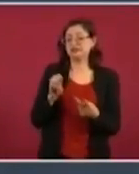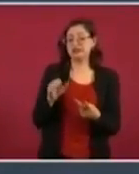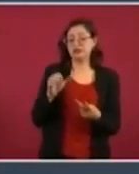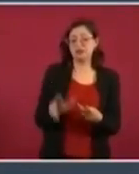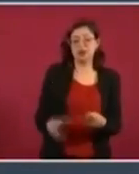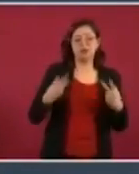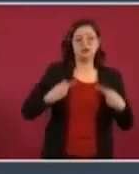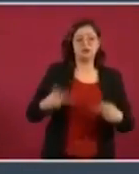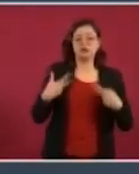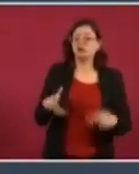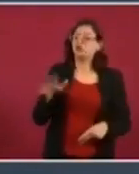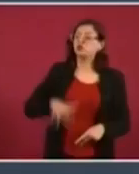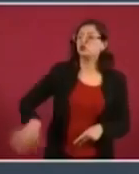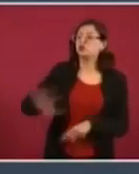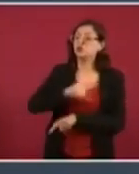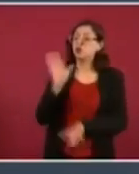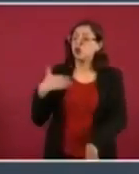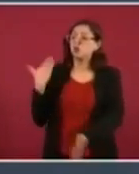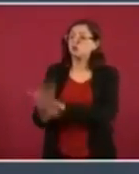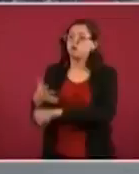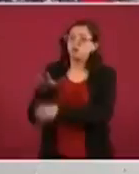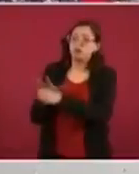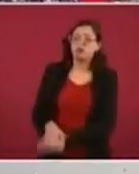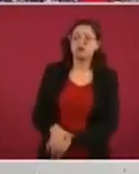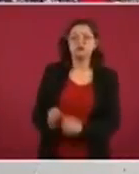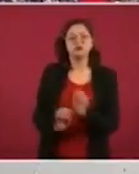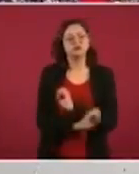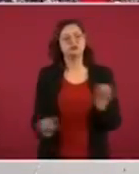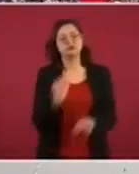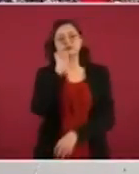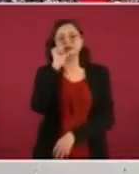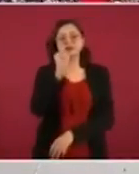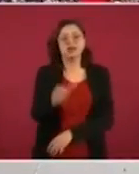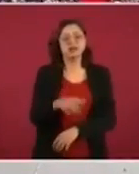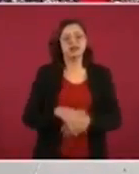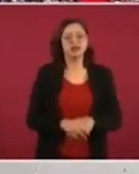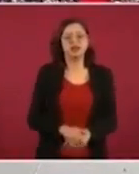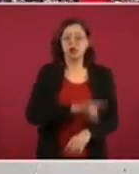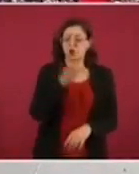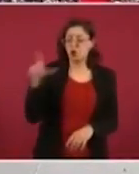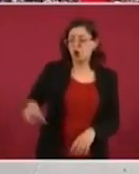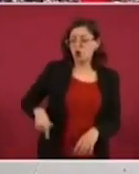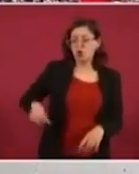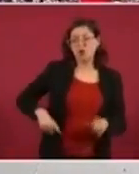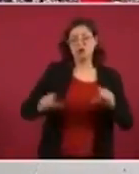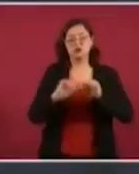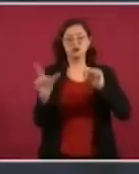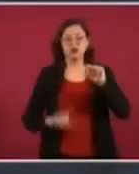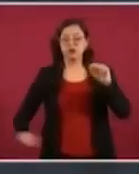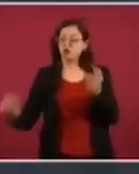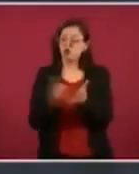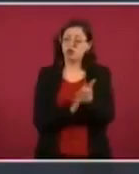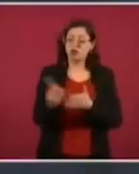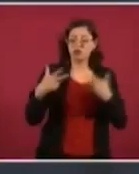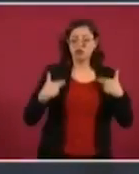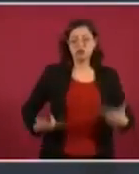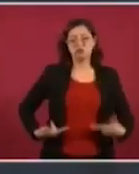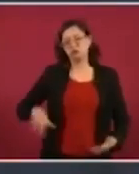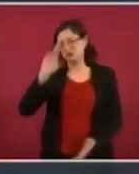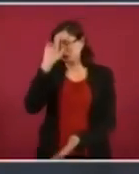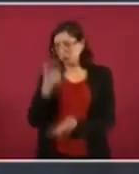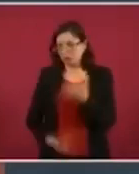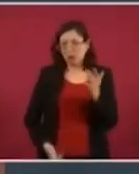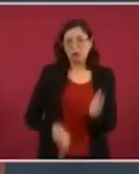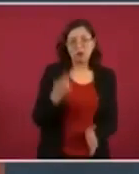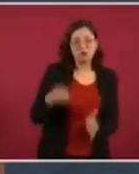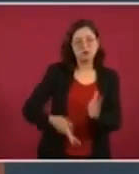pueblo. El Estado ya no es el principal violador de los derechos